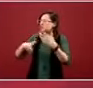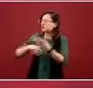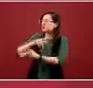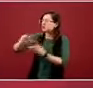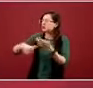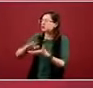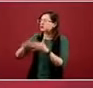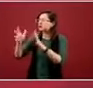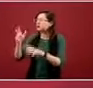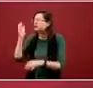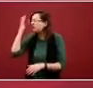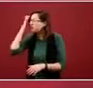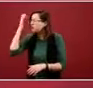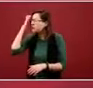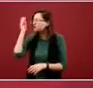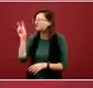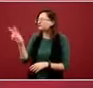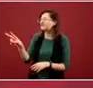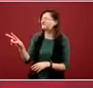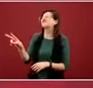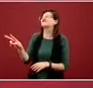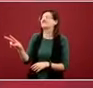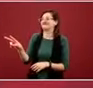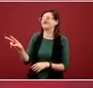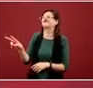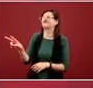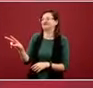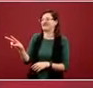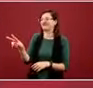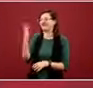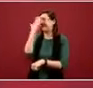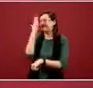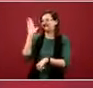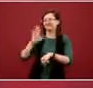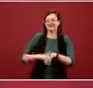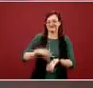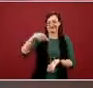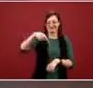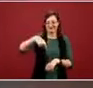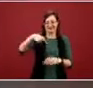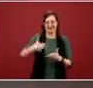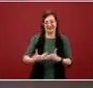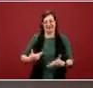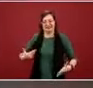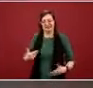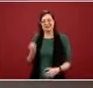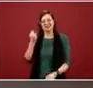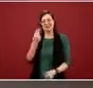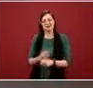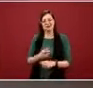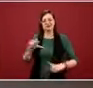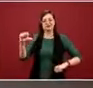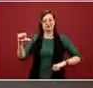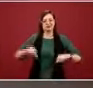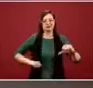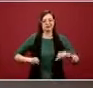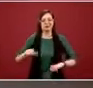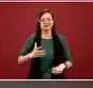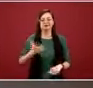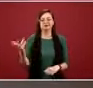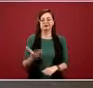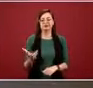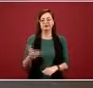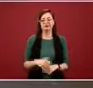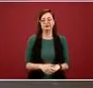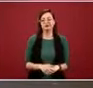y pudimos conocer la epidemia, cómo se comportó en los países europeos. No queremos que nos pase lo que ha ocurrido muy